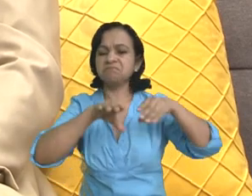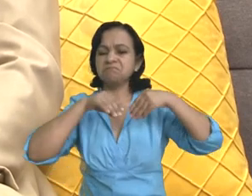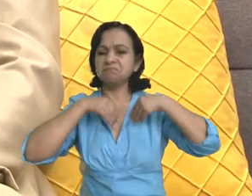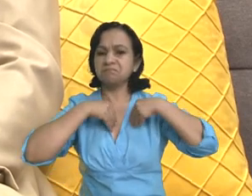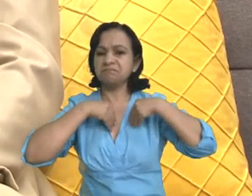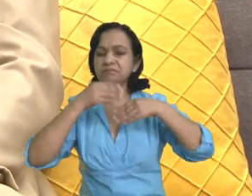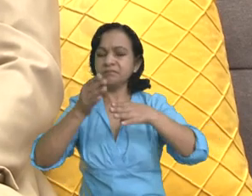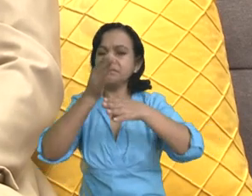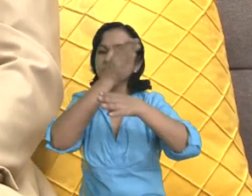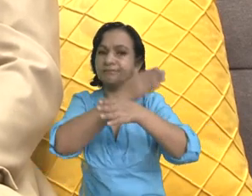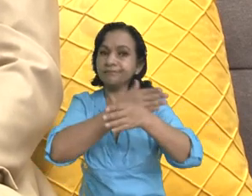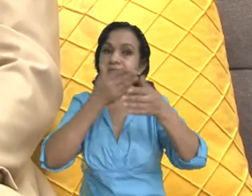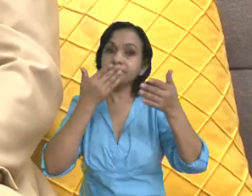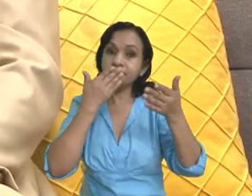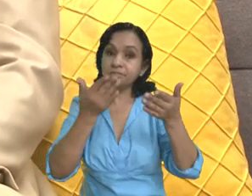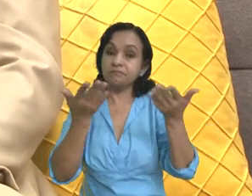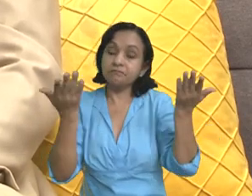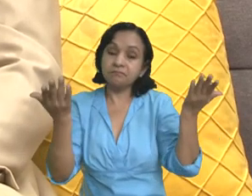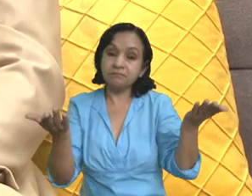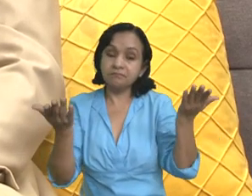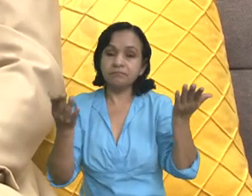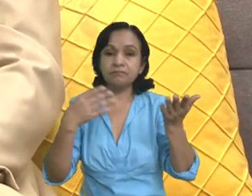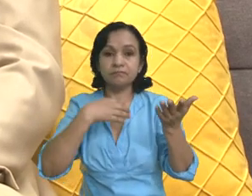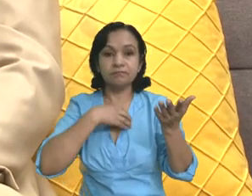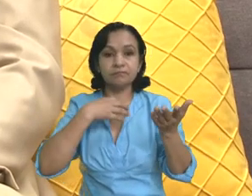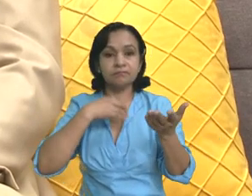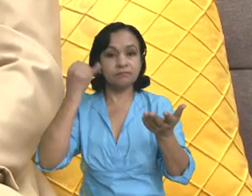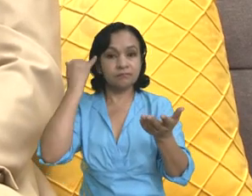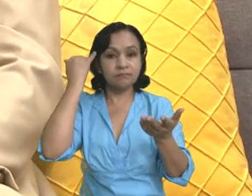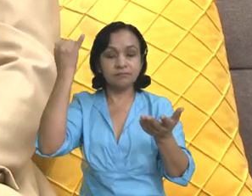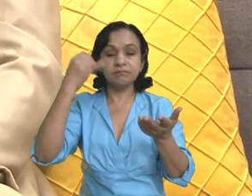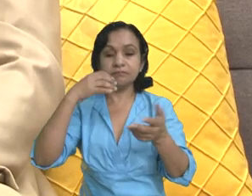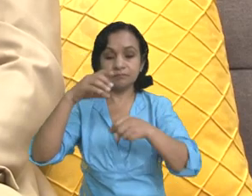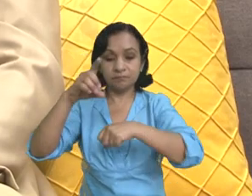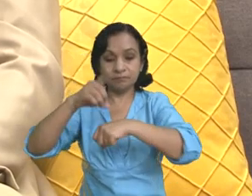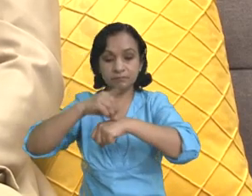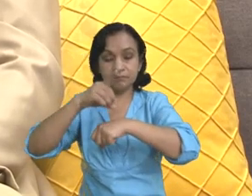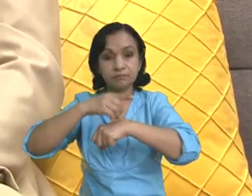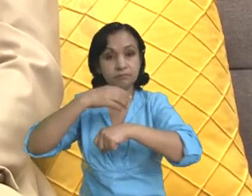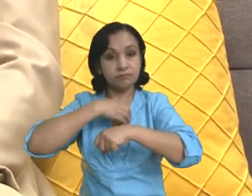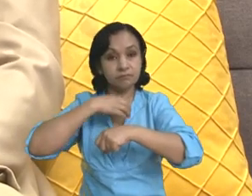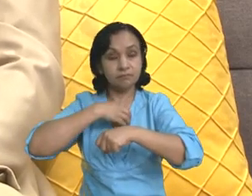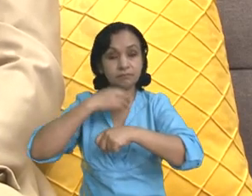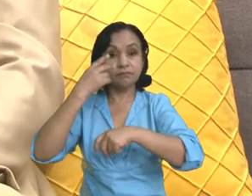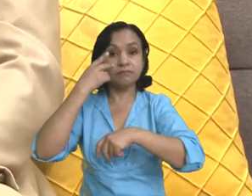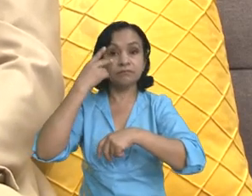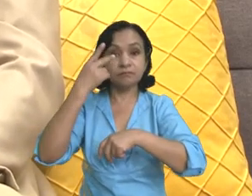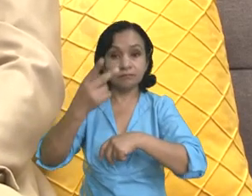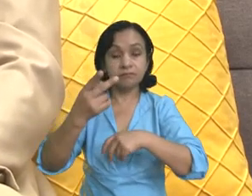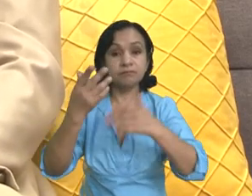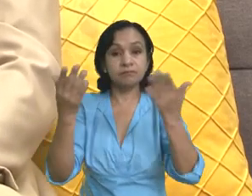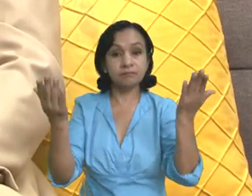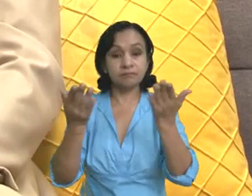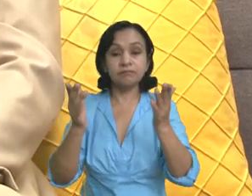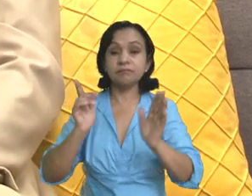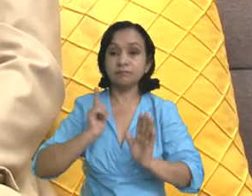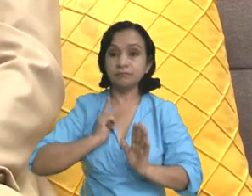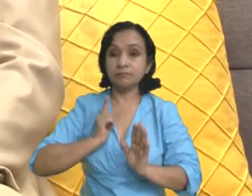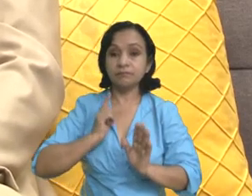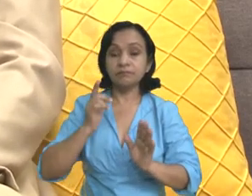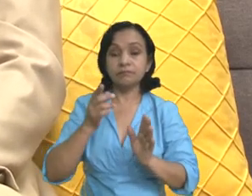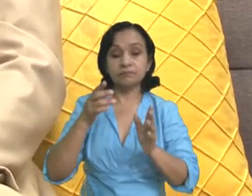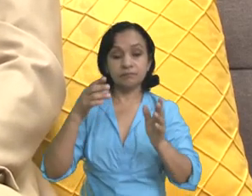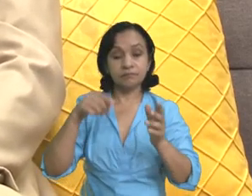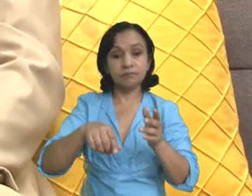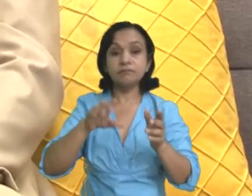entonces. Entonces, bueno, es la actitud de nuestros médicos, es también la visión, hay que decirla, que ha tenido nuestra